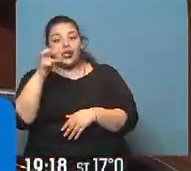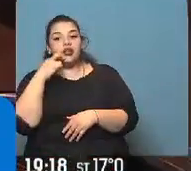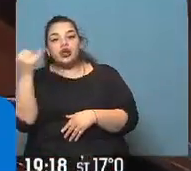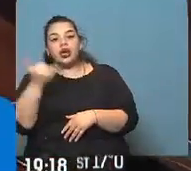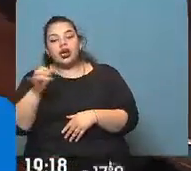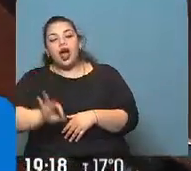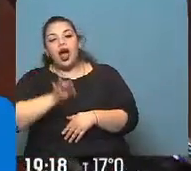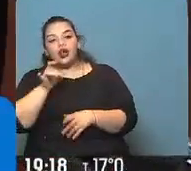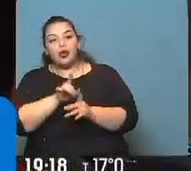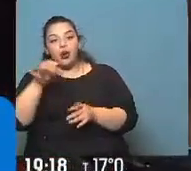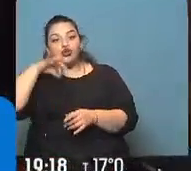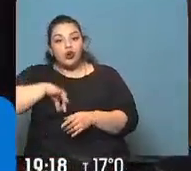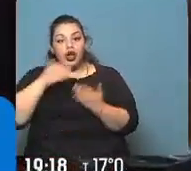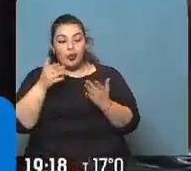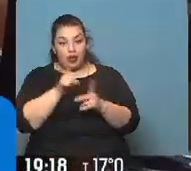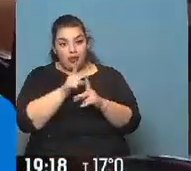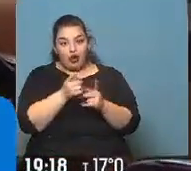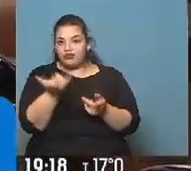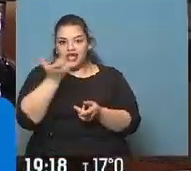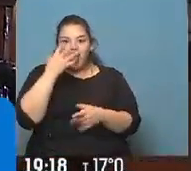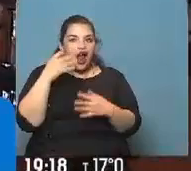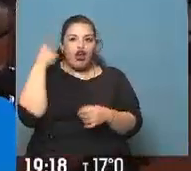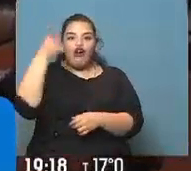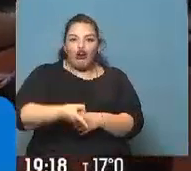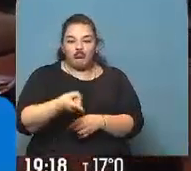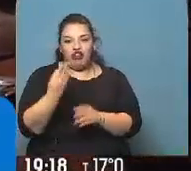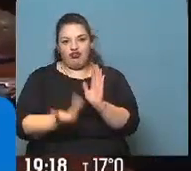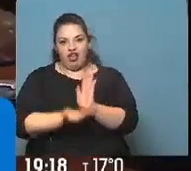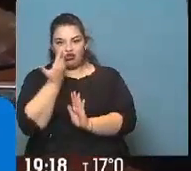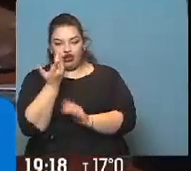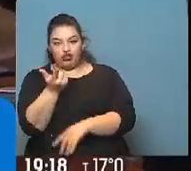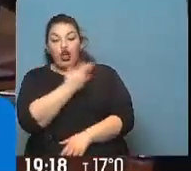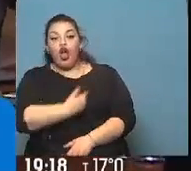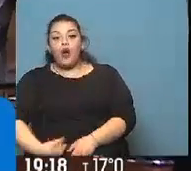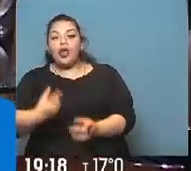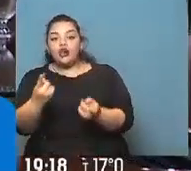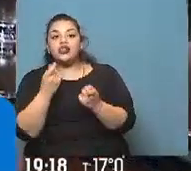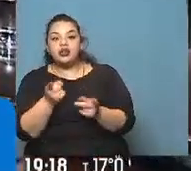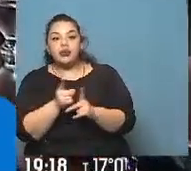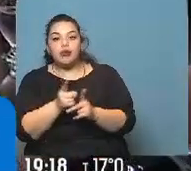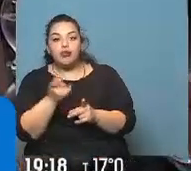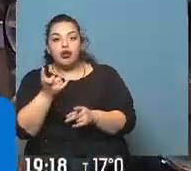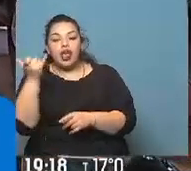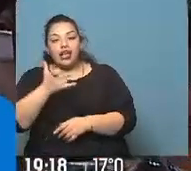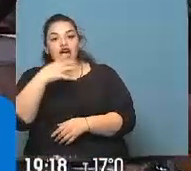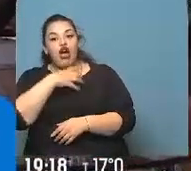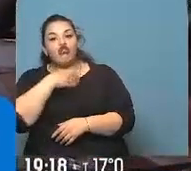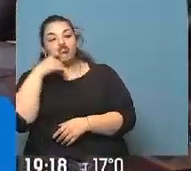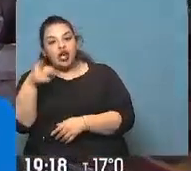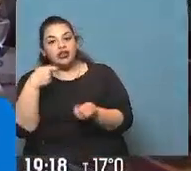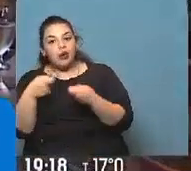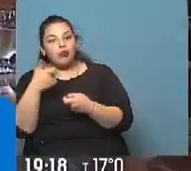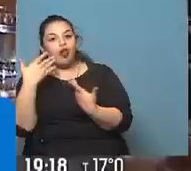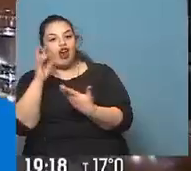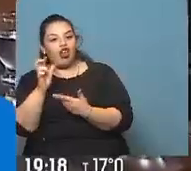donde el salario le pueda se pueda recuperar algo contra el gobierno necesita recuperar la calidad del mercado para tener el dólar